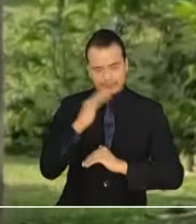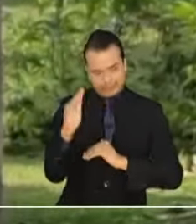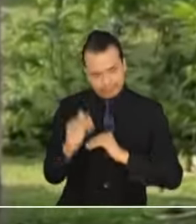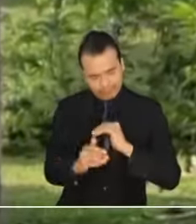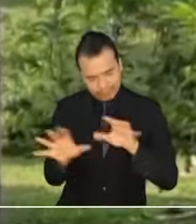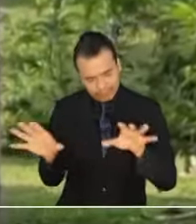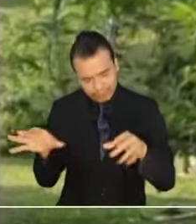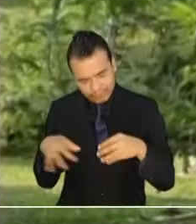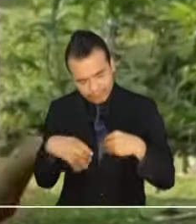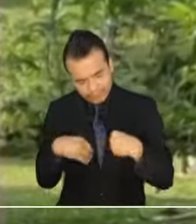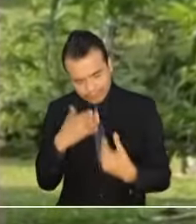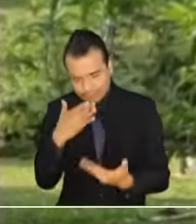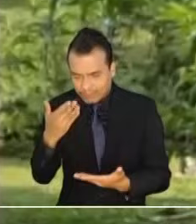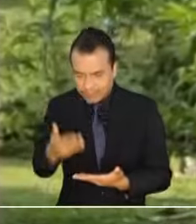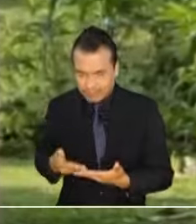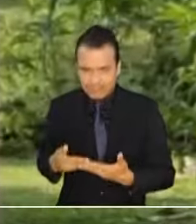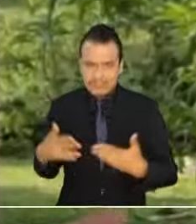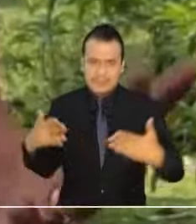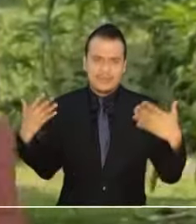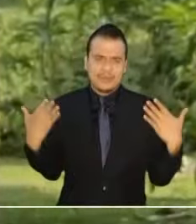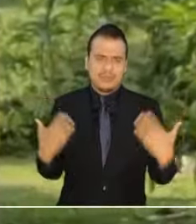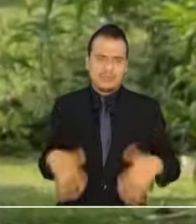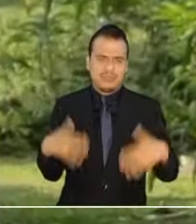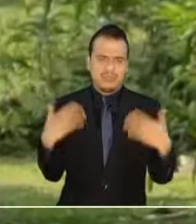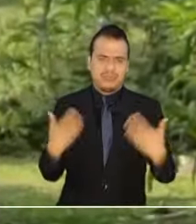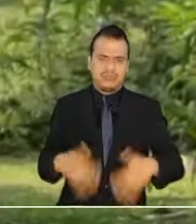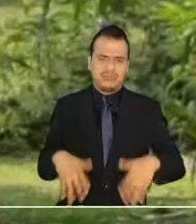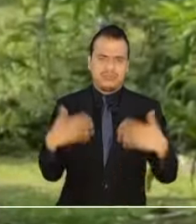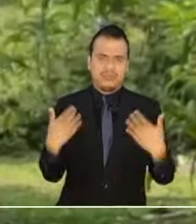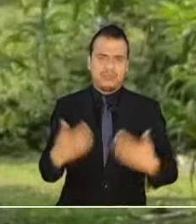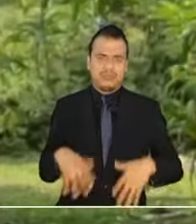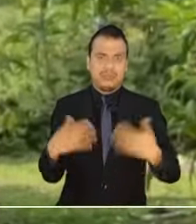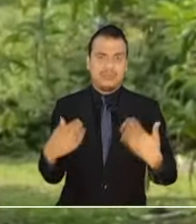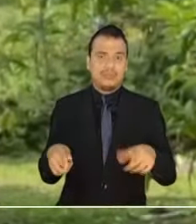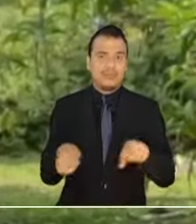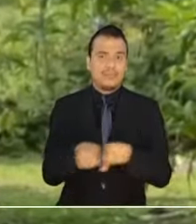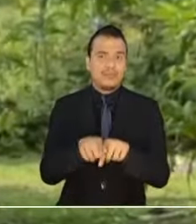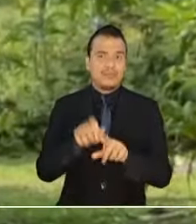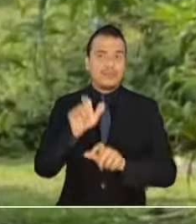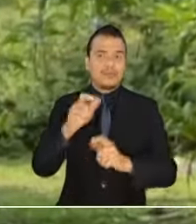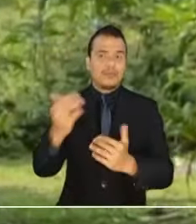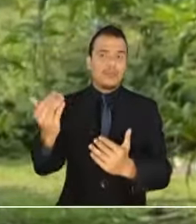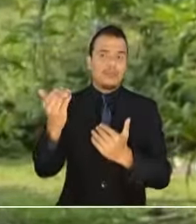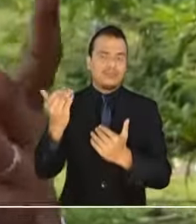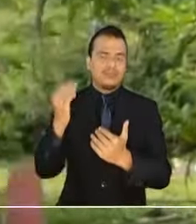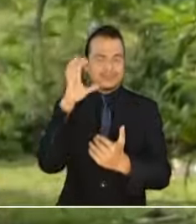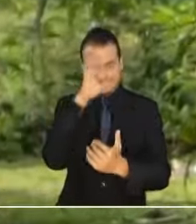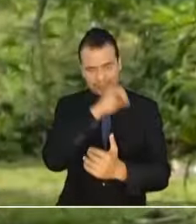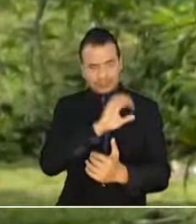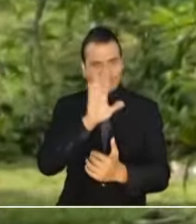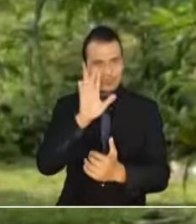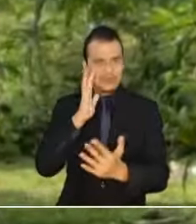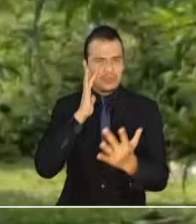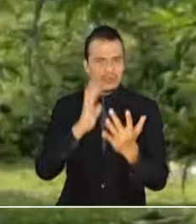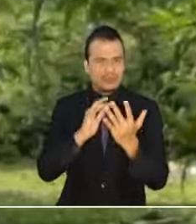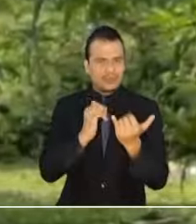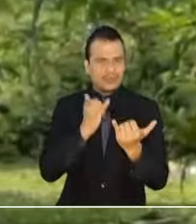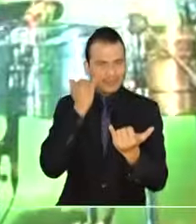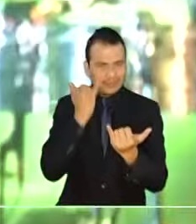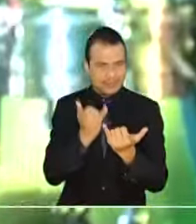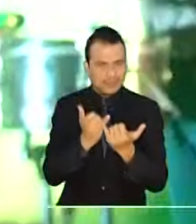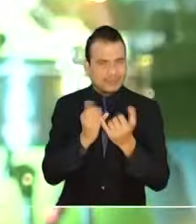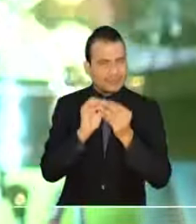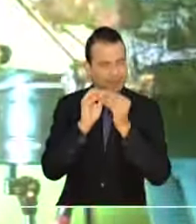porque ahí está metida la expresión del pueblo ahí está la identidad del pueblo